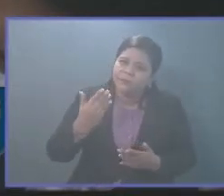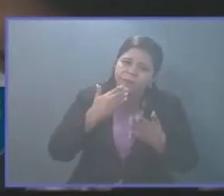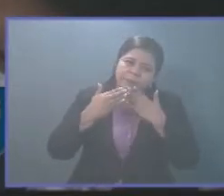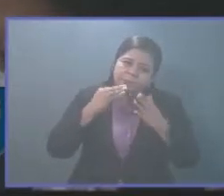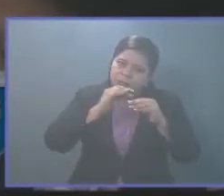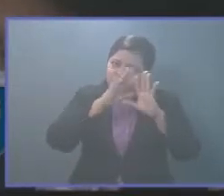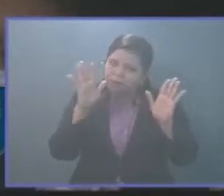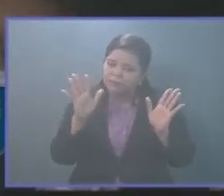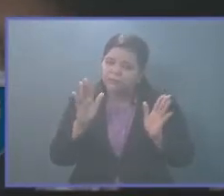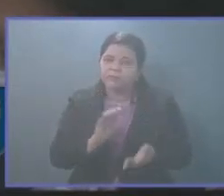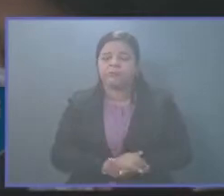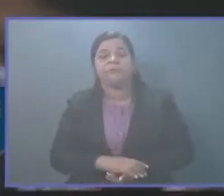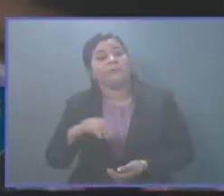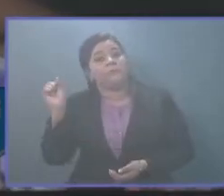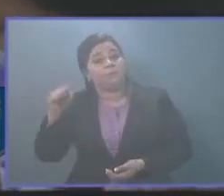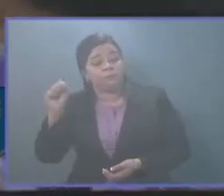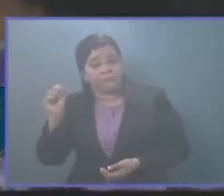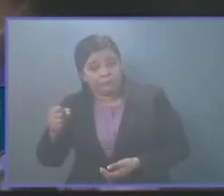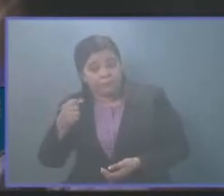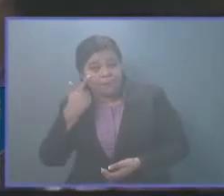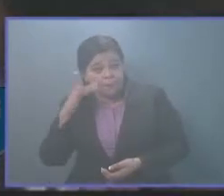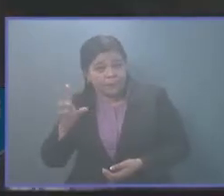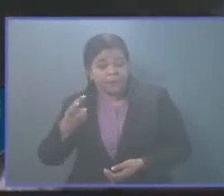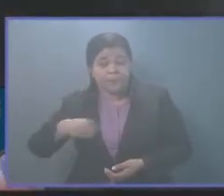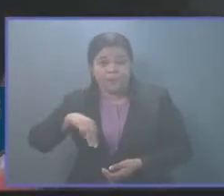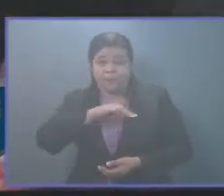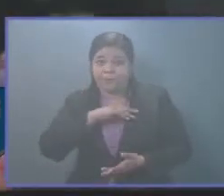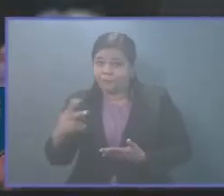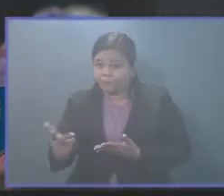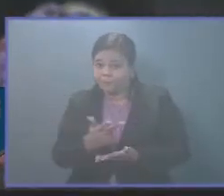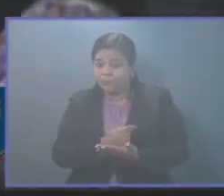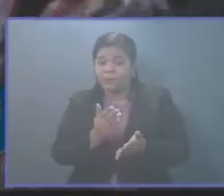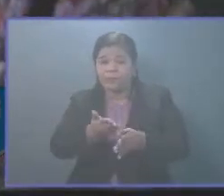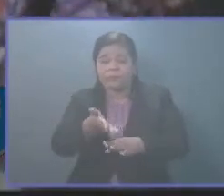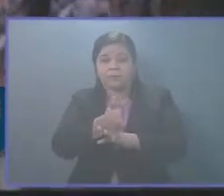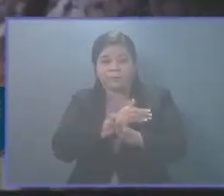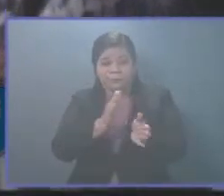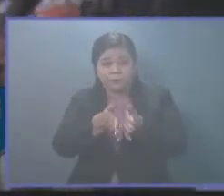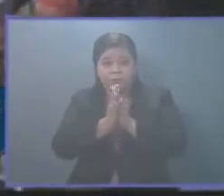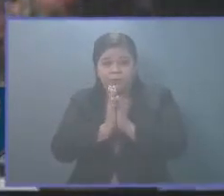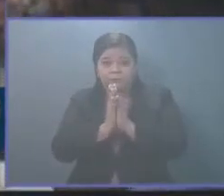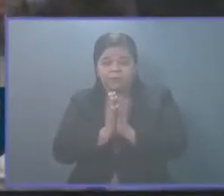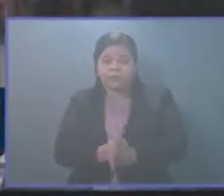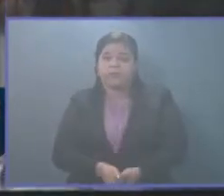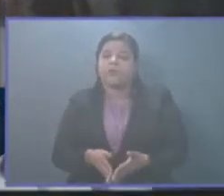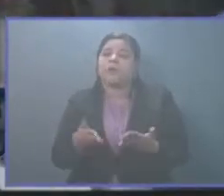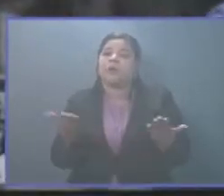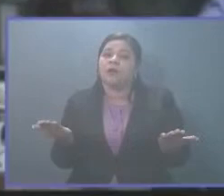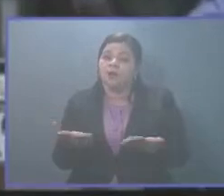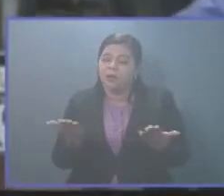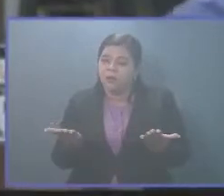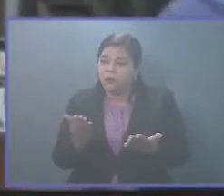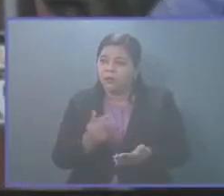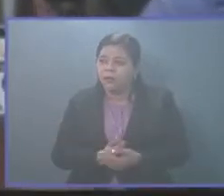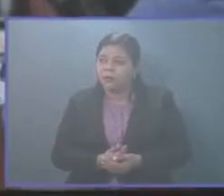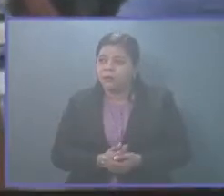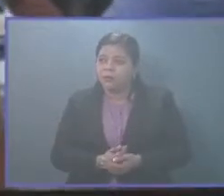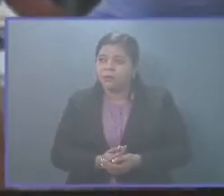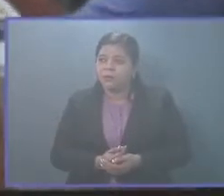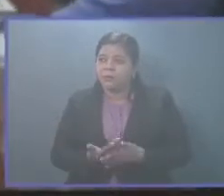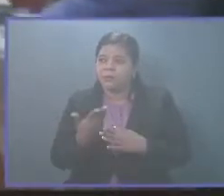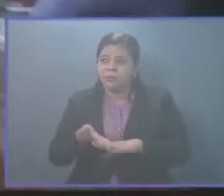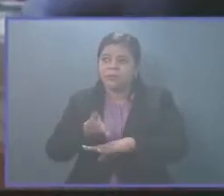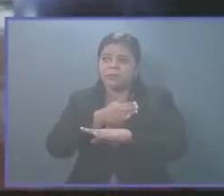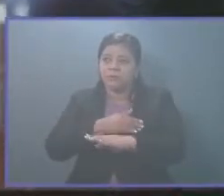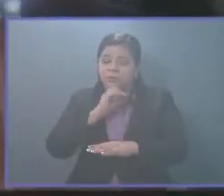respecto. Sí, en el caso del Ministerio de Hacienda, la solicitud que se le realizó y que se entregó